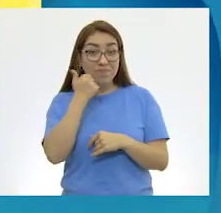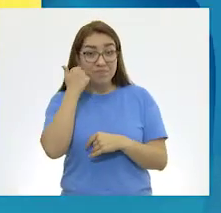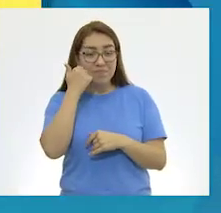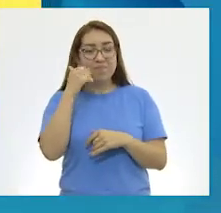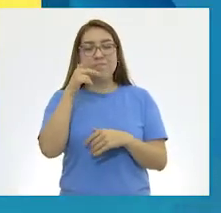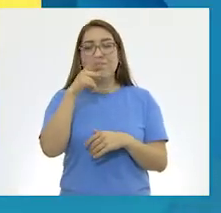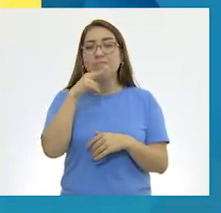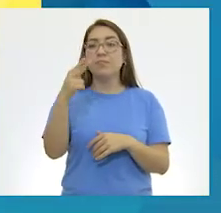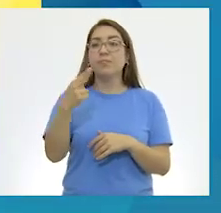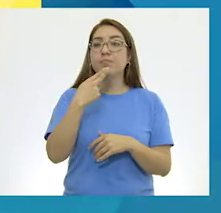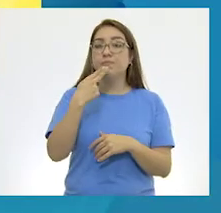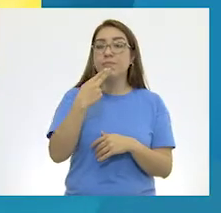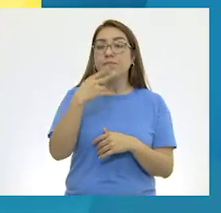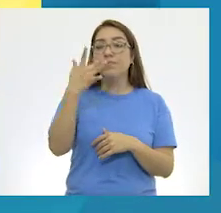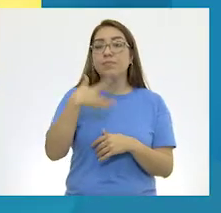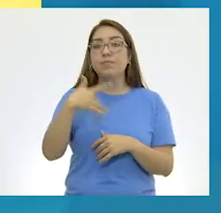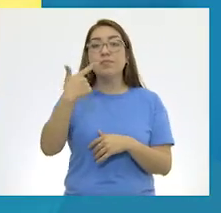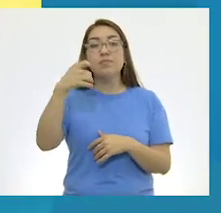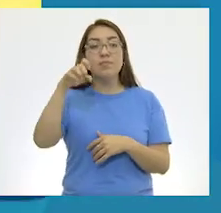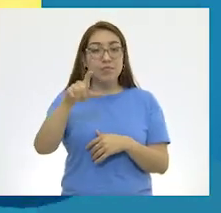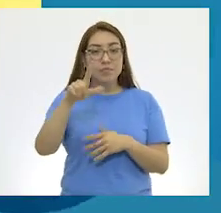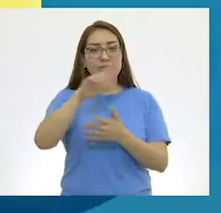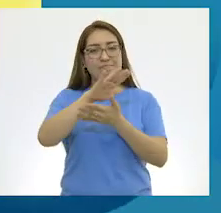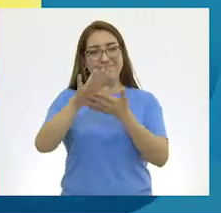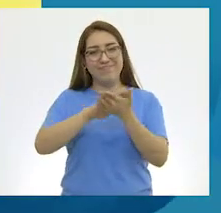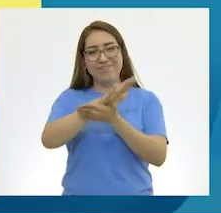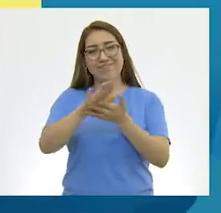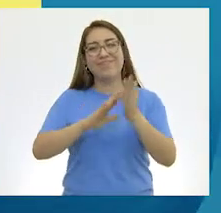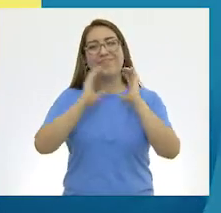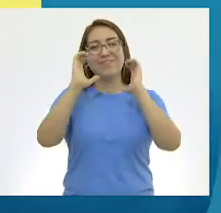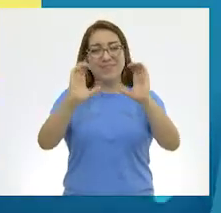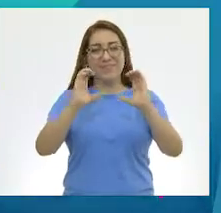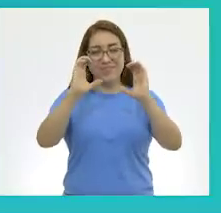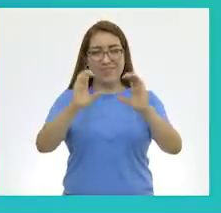usa desinfectantes a base de alcohol. ¡Cuídate!